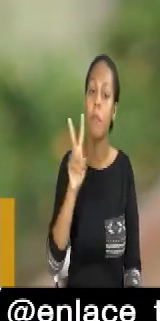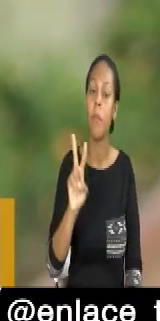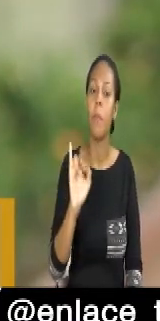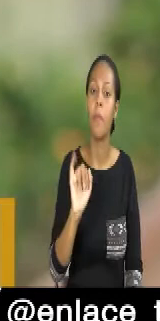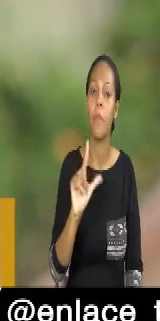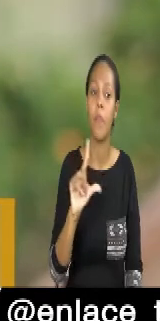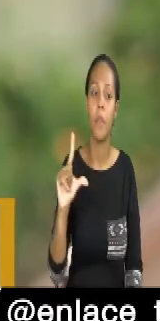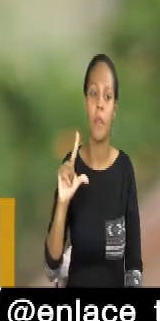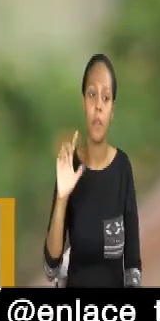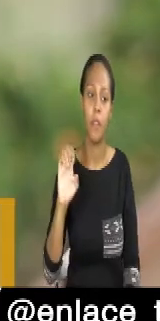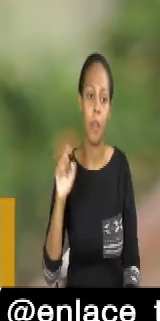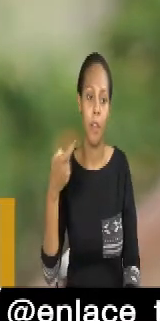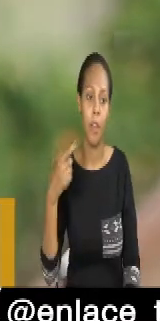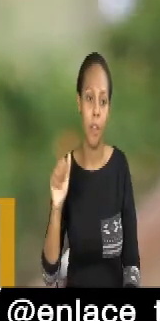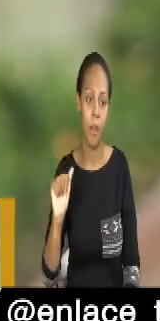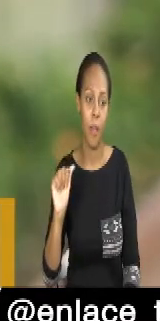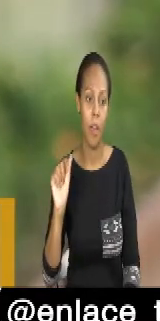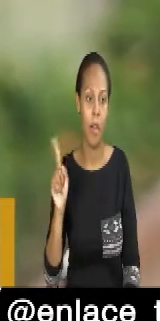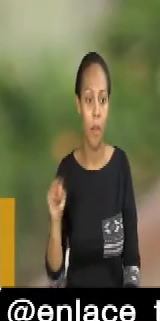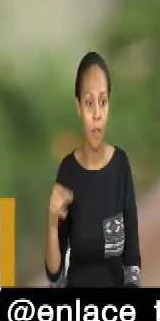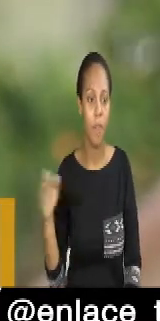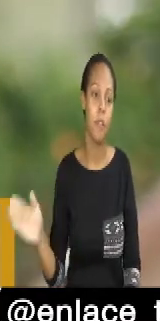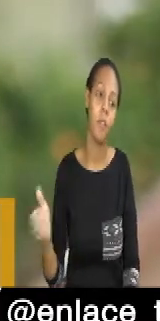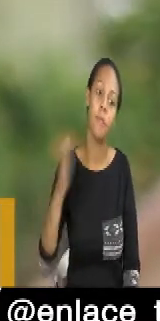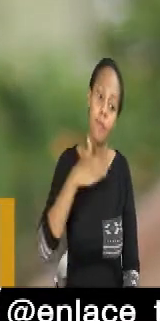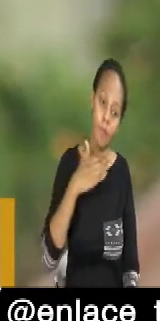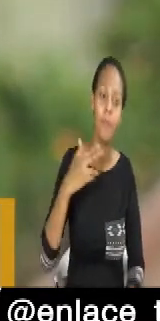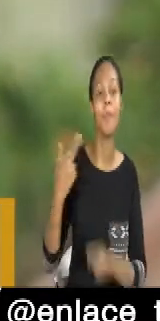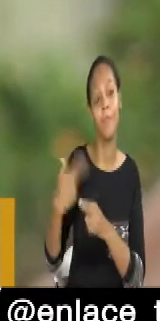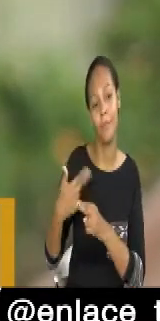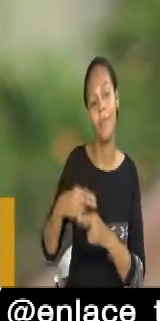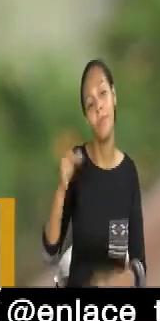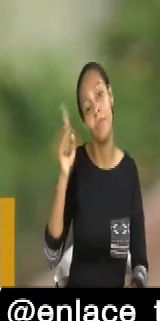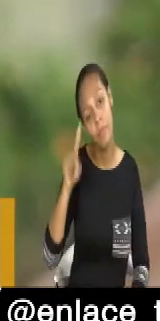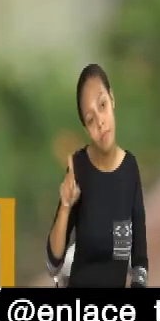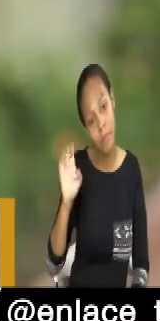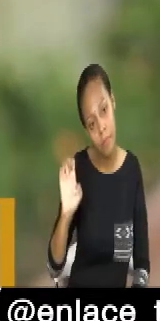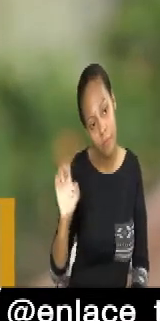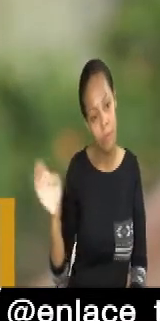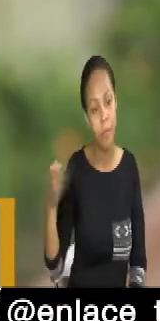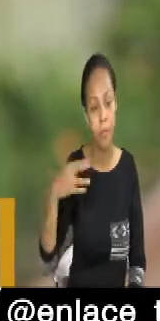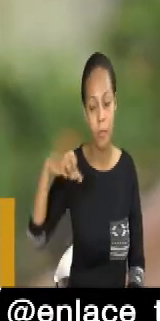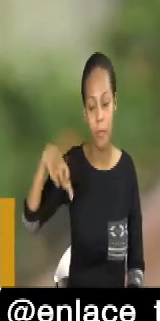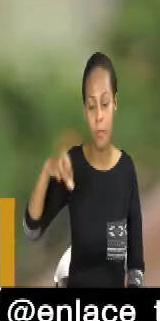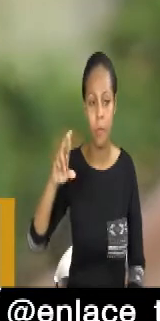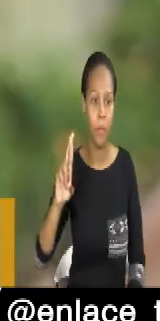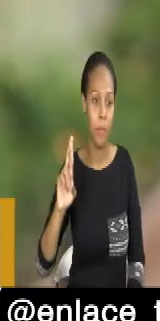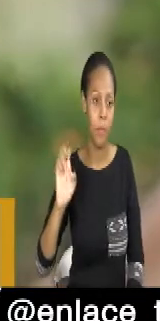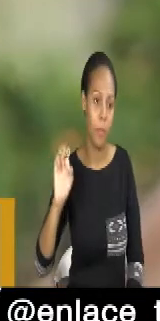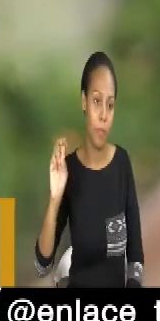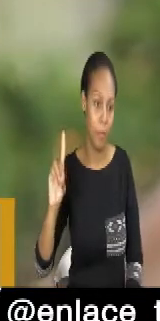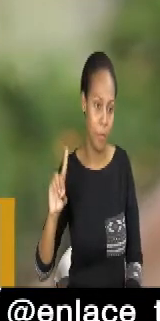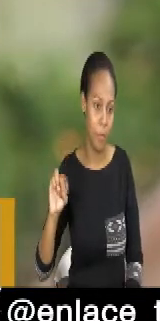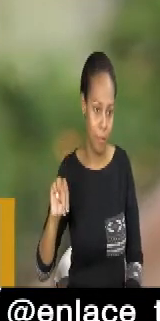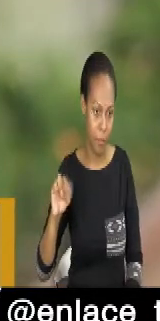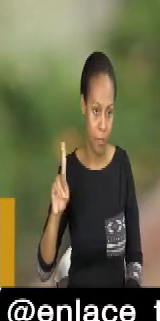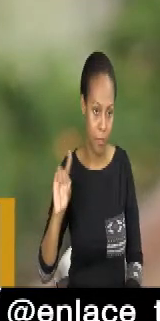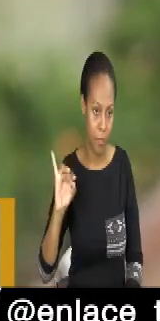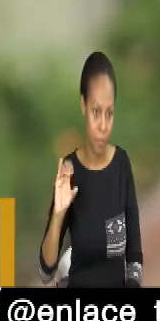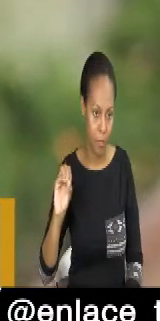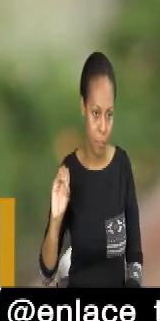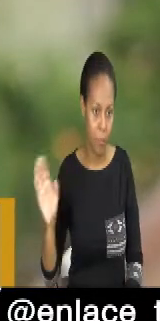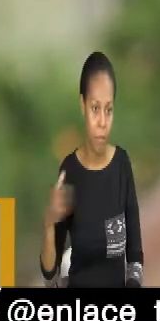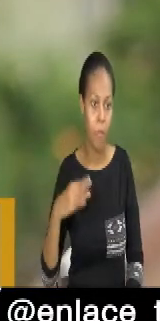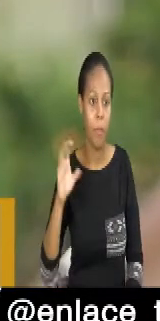pedimos a la gente de Barranca que nos ayude, que nos colabore con esa visita, que eso nos ayuda a que Saico y Asimpro nos